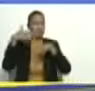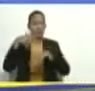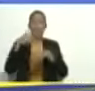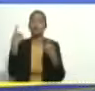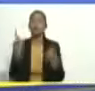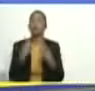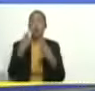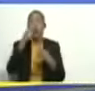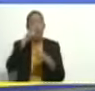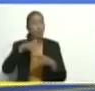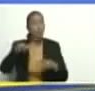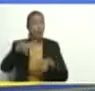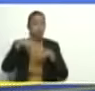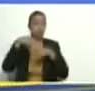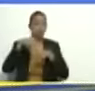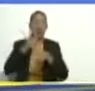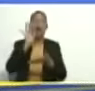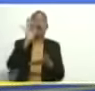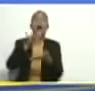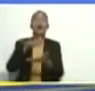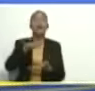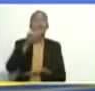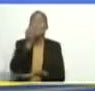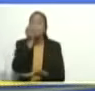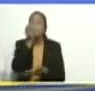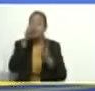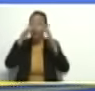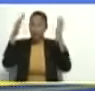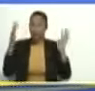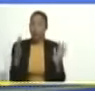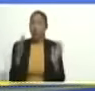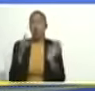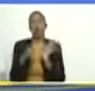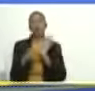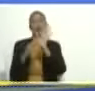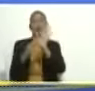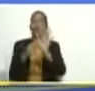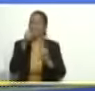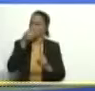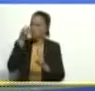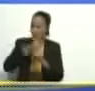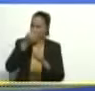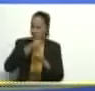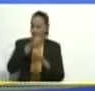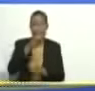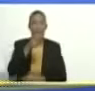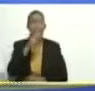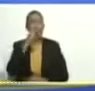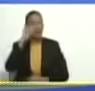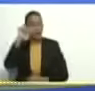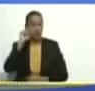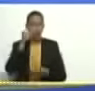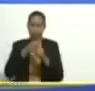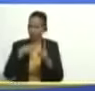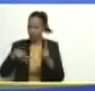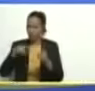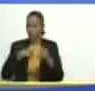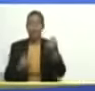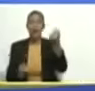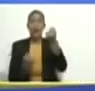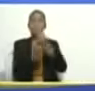tomó las puertas de Miraflores para decirme: la batalla continúa, Maduro, sigue para adelante que te apoyamos. Nunca el pueblo